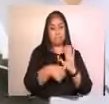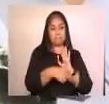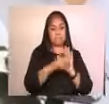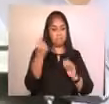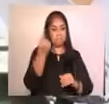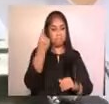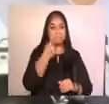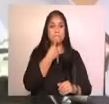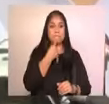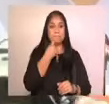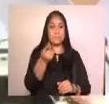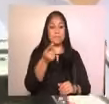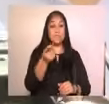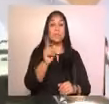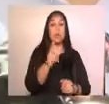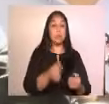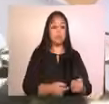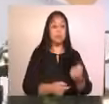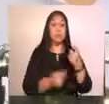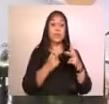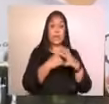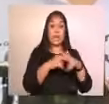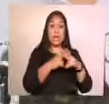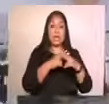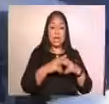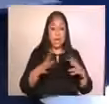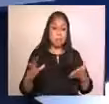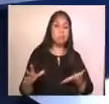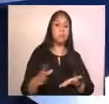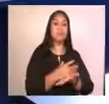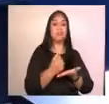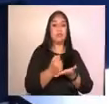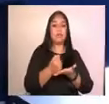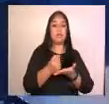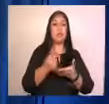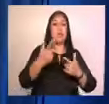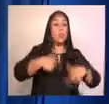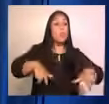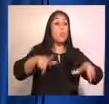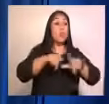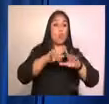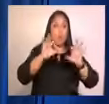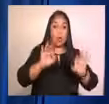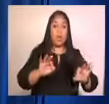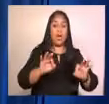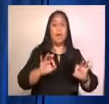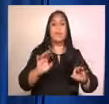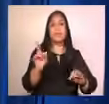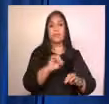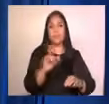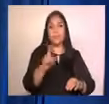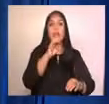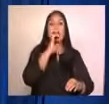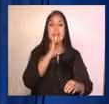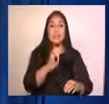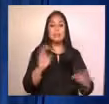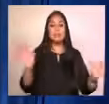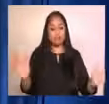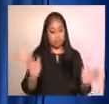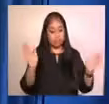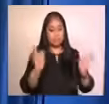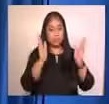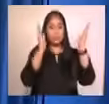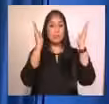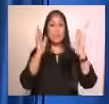elemento. No es únicamente recuperar la cárcel como espacio físico, es recuperar